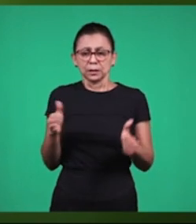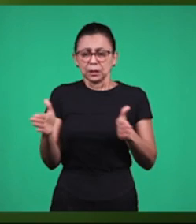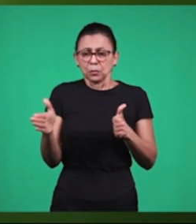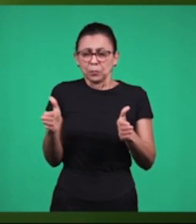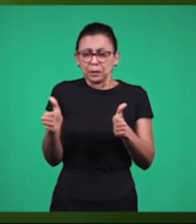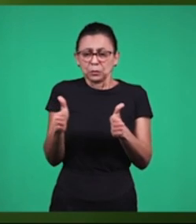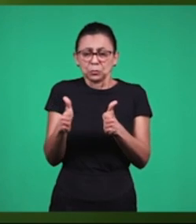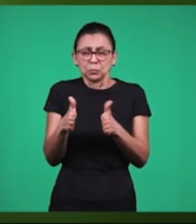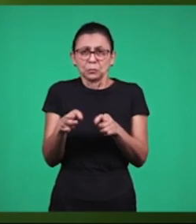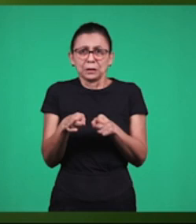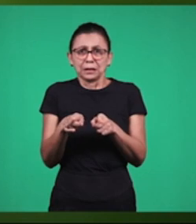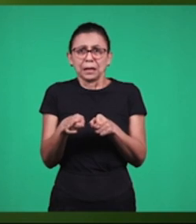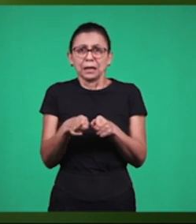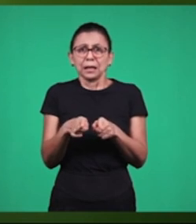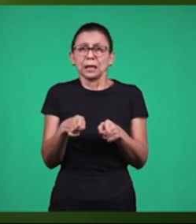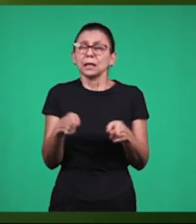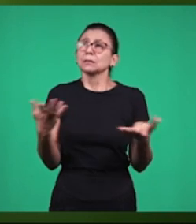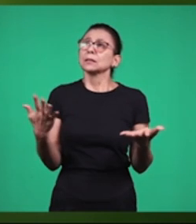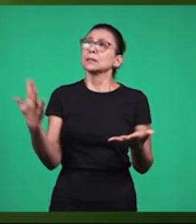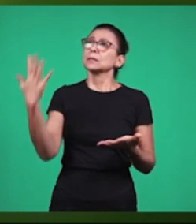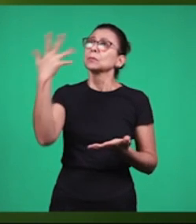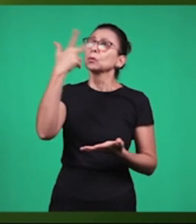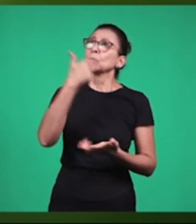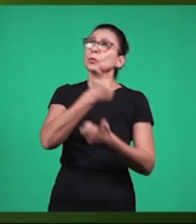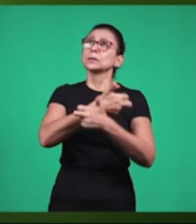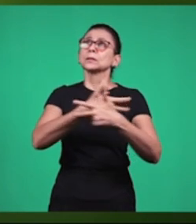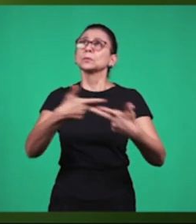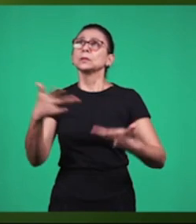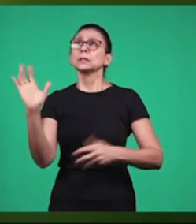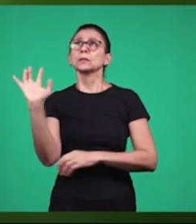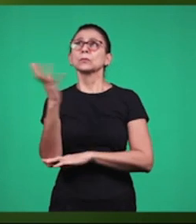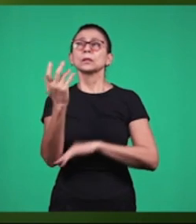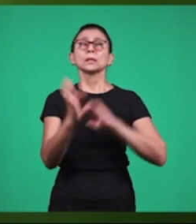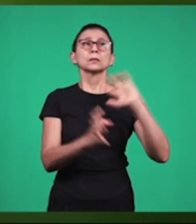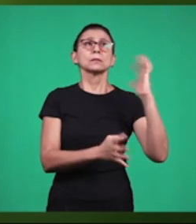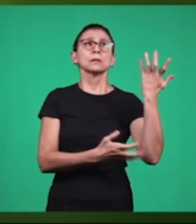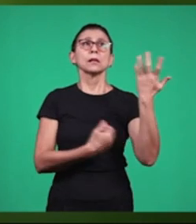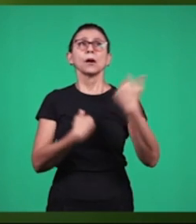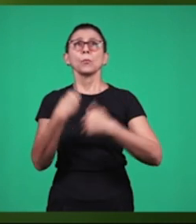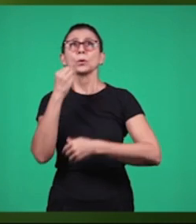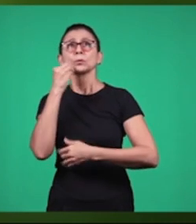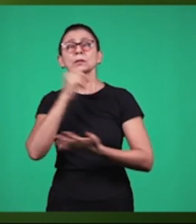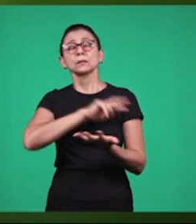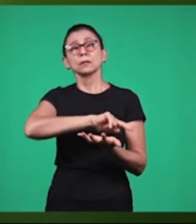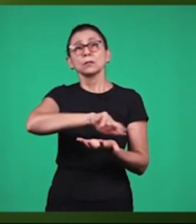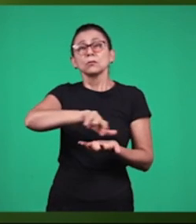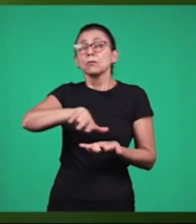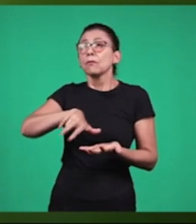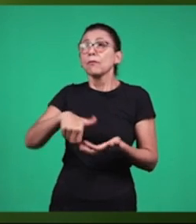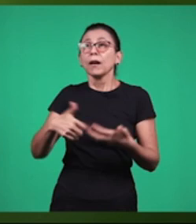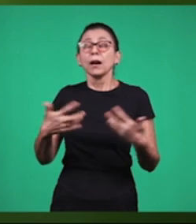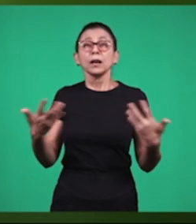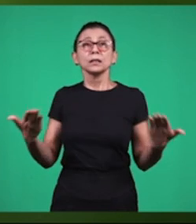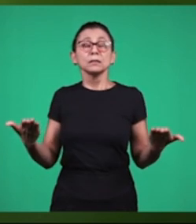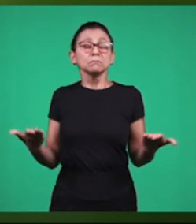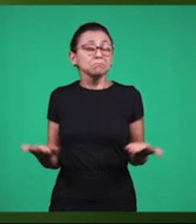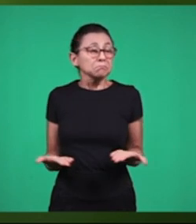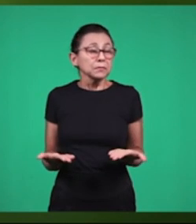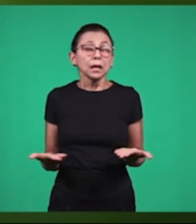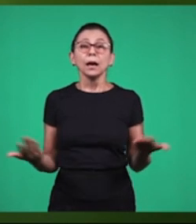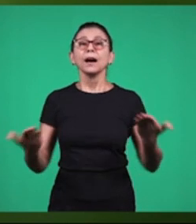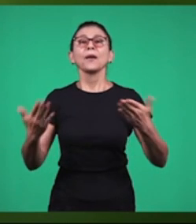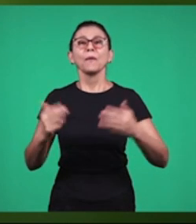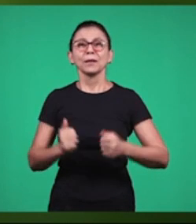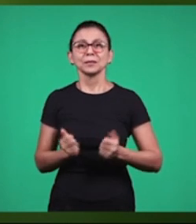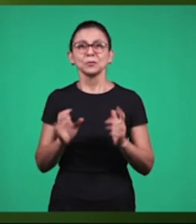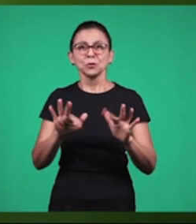tanta belleza, tantas oportunidades, mas el fin llegará. Y yo, el hombre, no tengo otra cosa